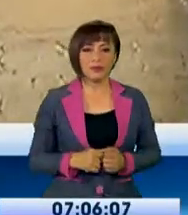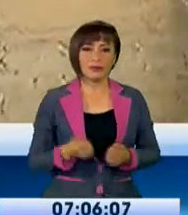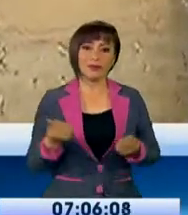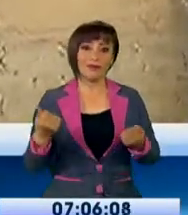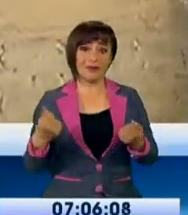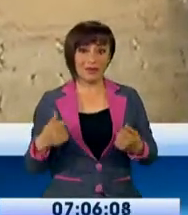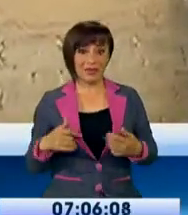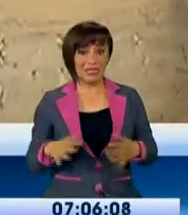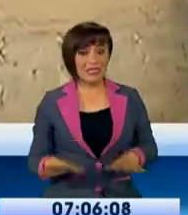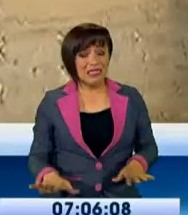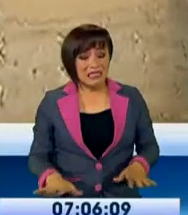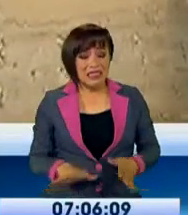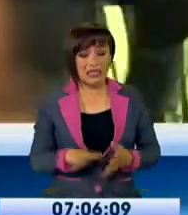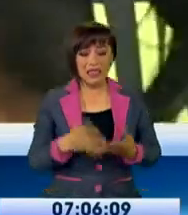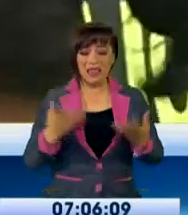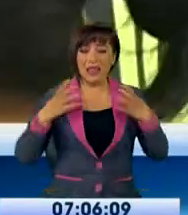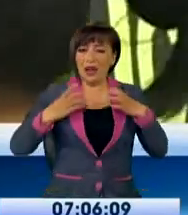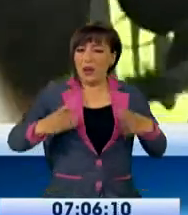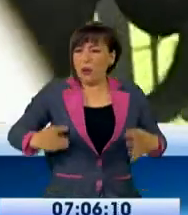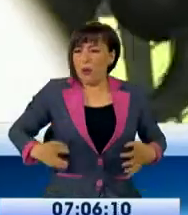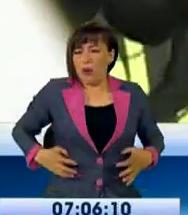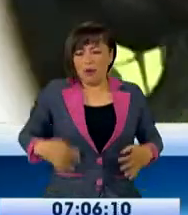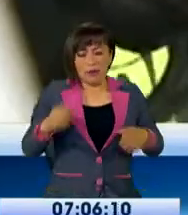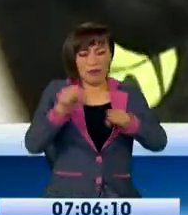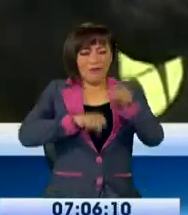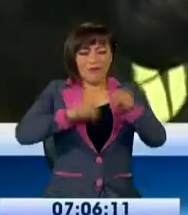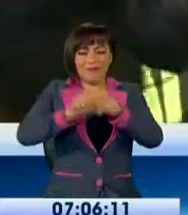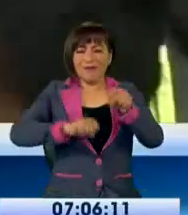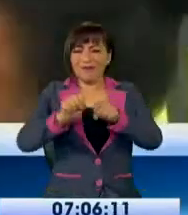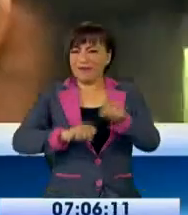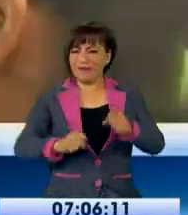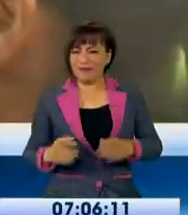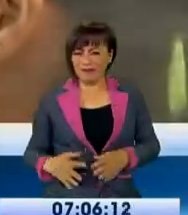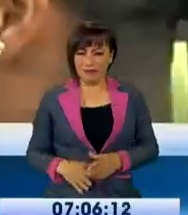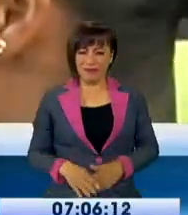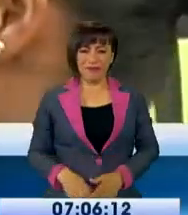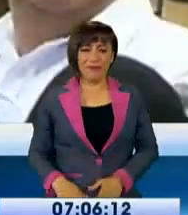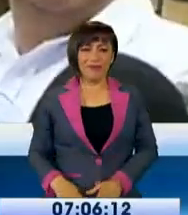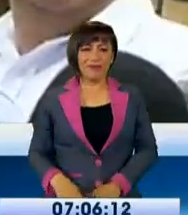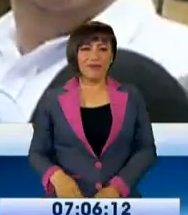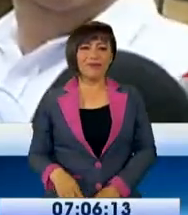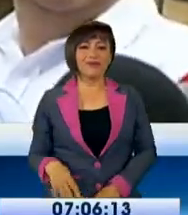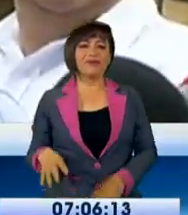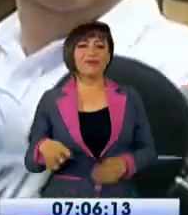de putrefacción, las evidencias cadavéricas ya presentaban en la parte del dorso posterior,